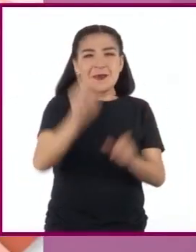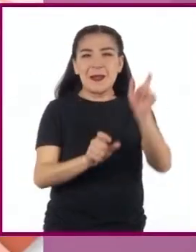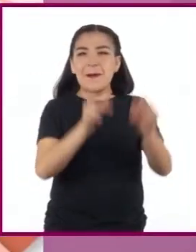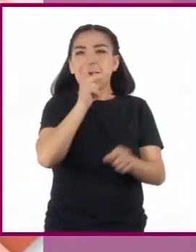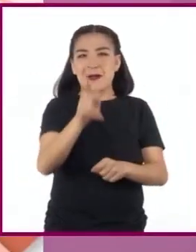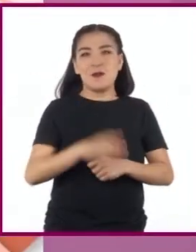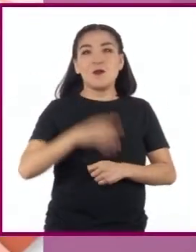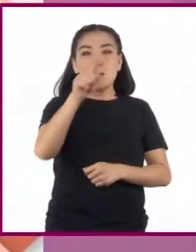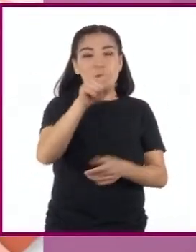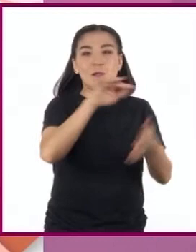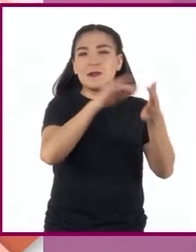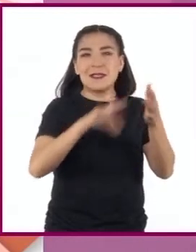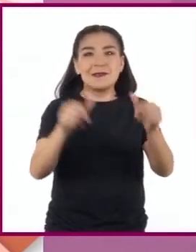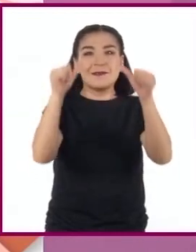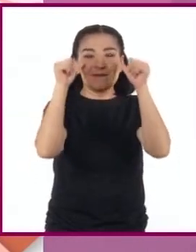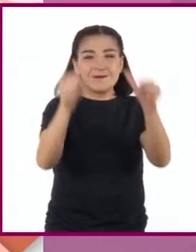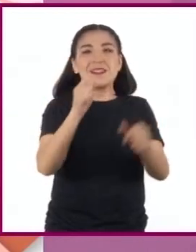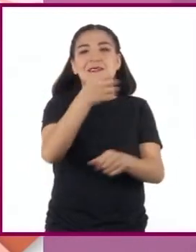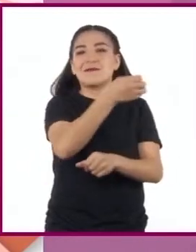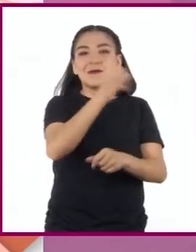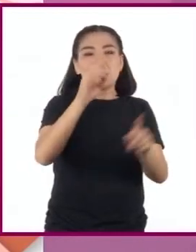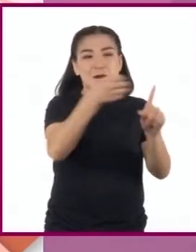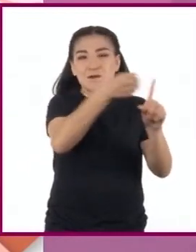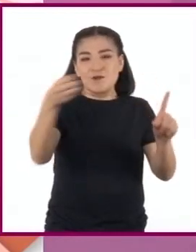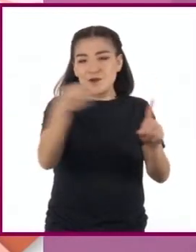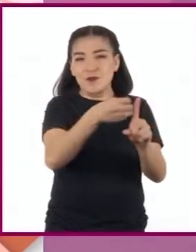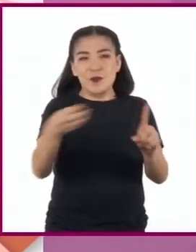con atención cada oración y en el